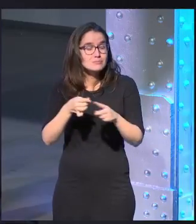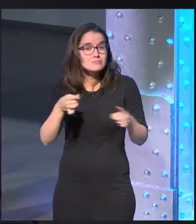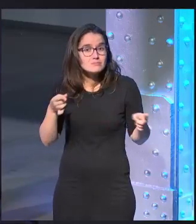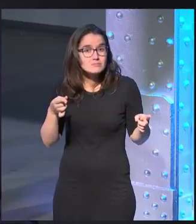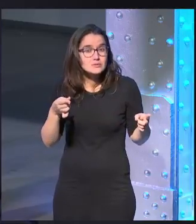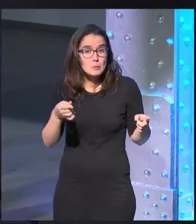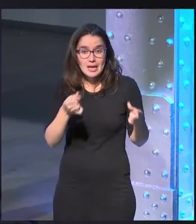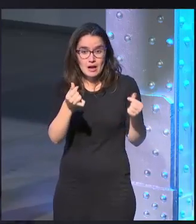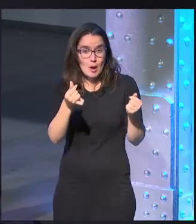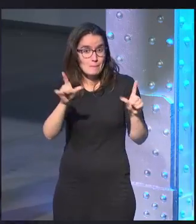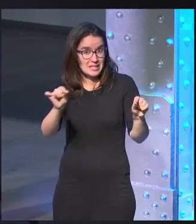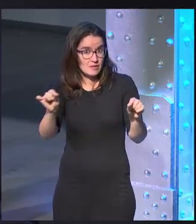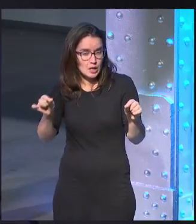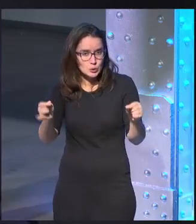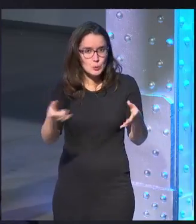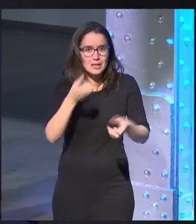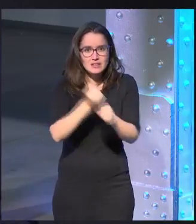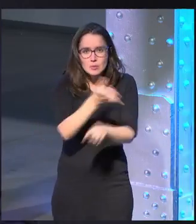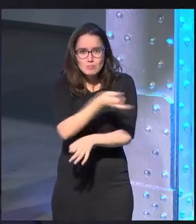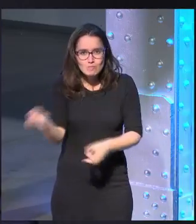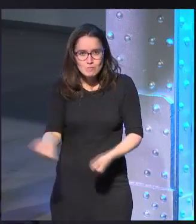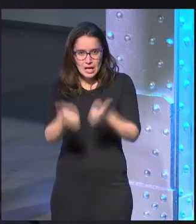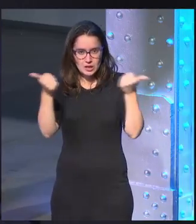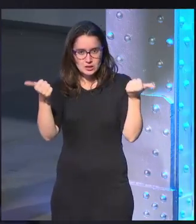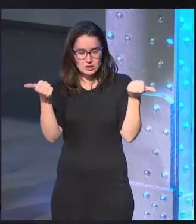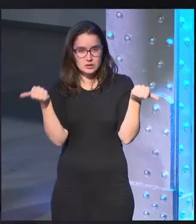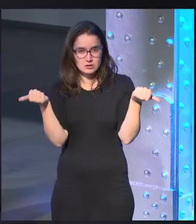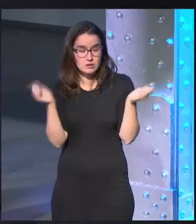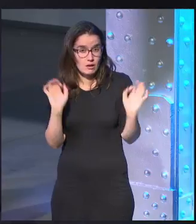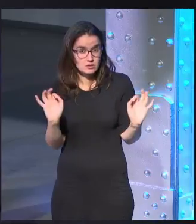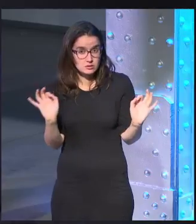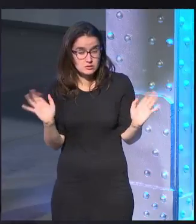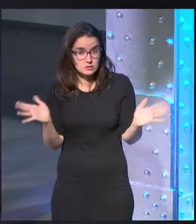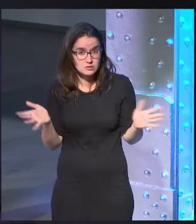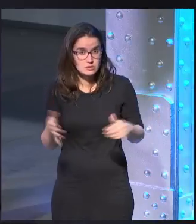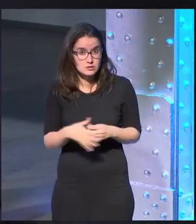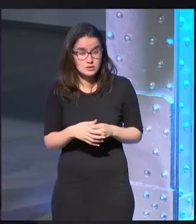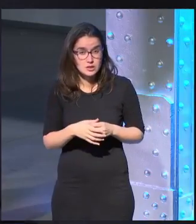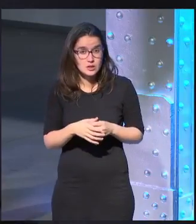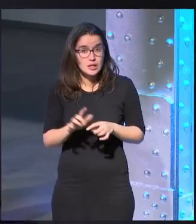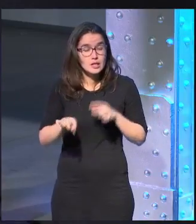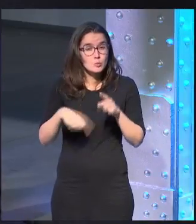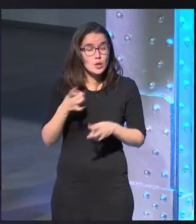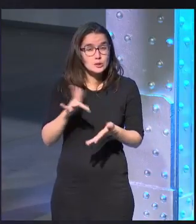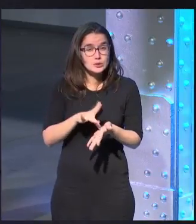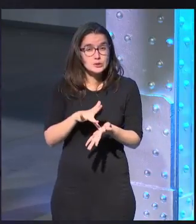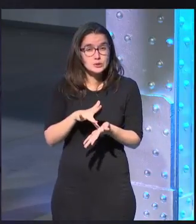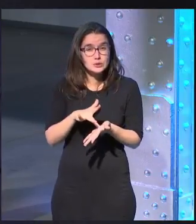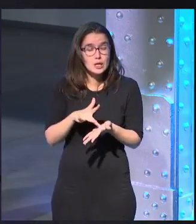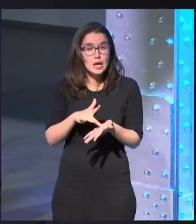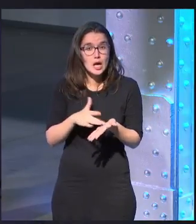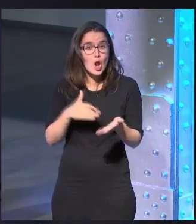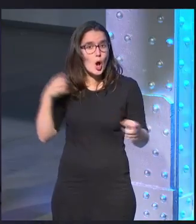abaratar costes, para ser más eficientes, no para ser los más listos de la clase como nosotros. Y luego tienen